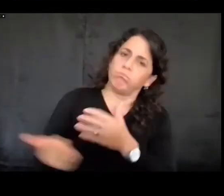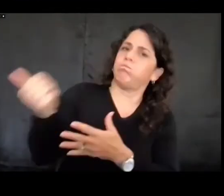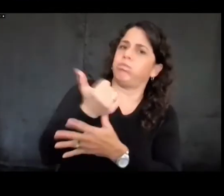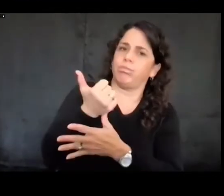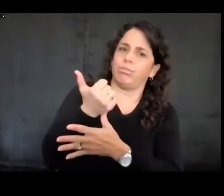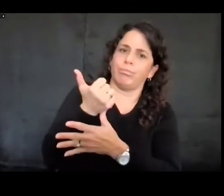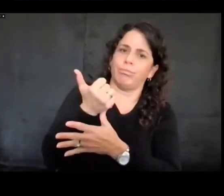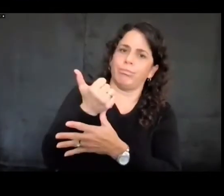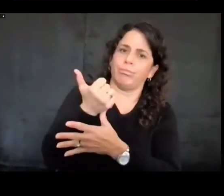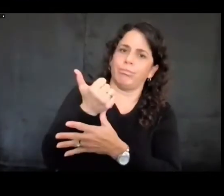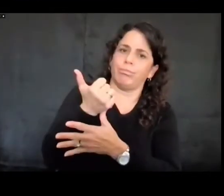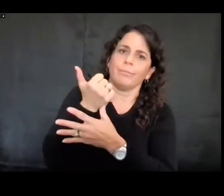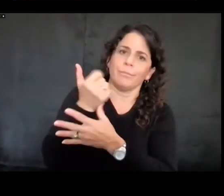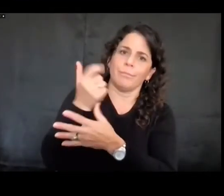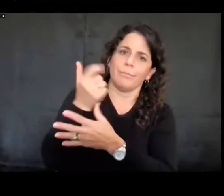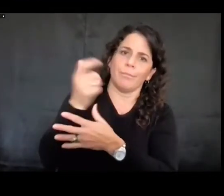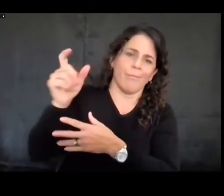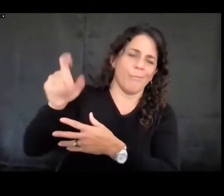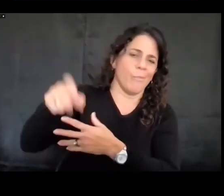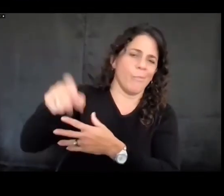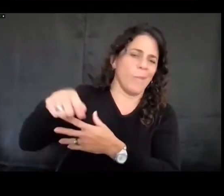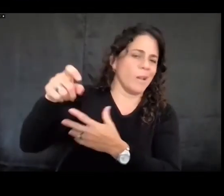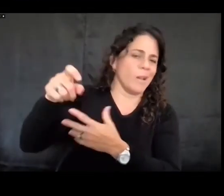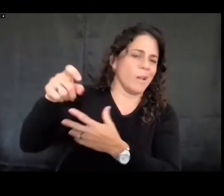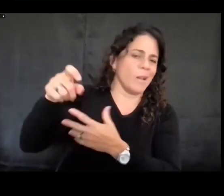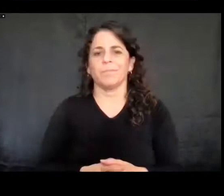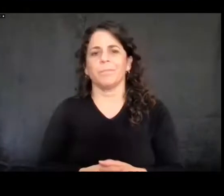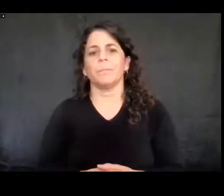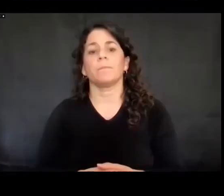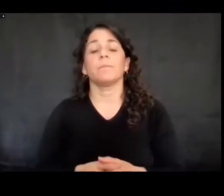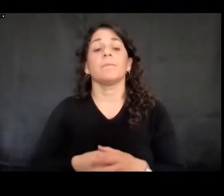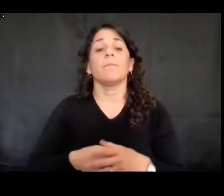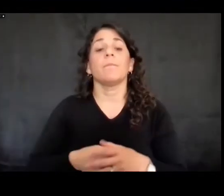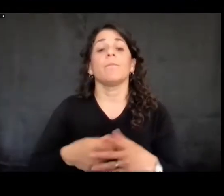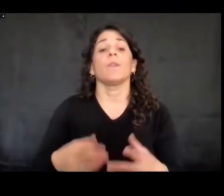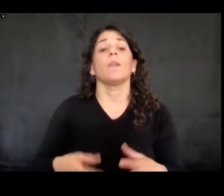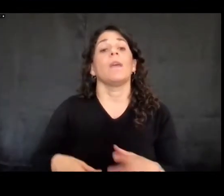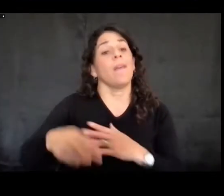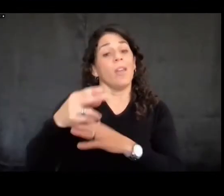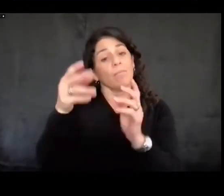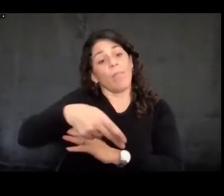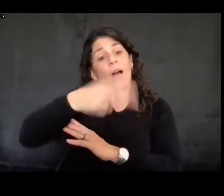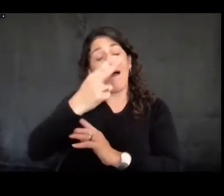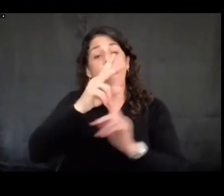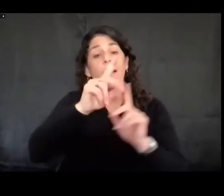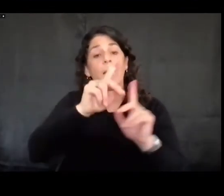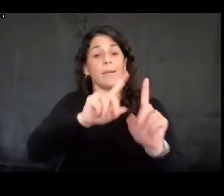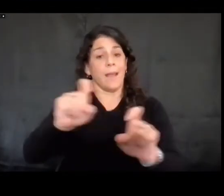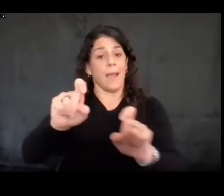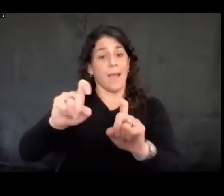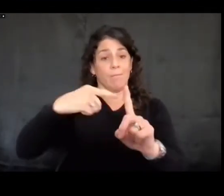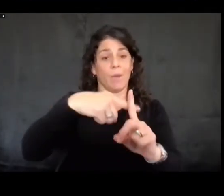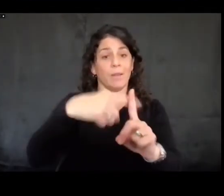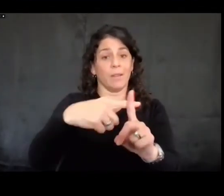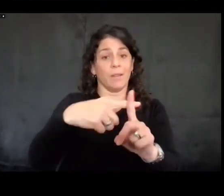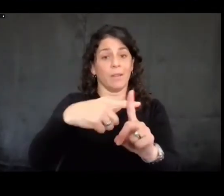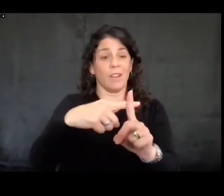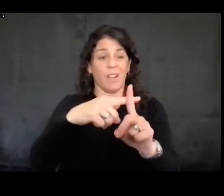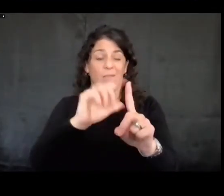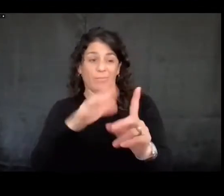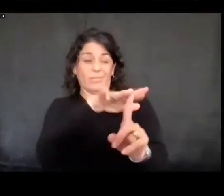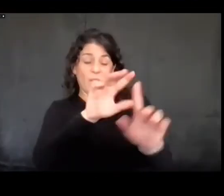tengo la familia y va primero aun con el alto positivo en los deportes